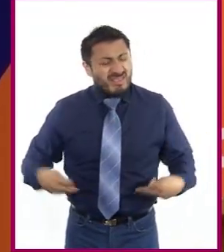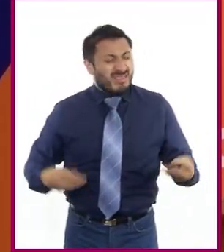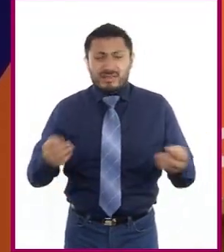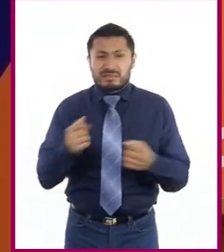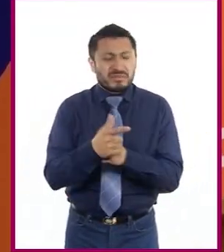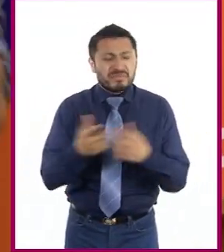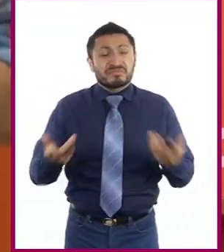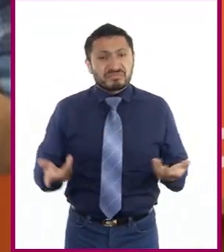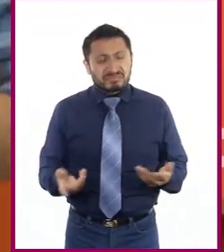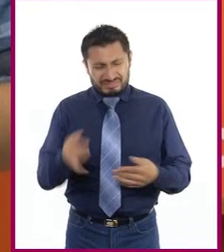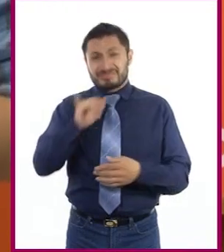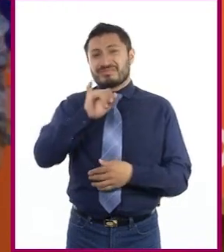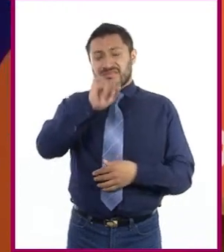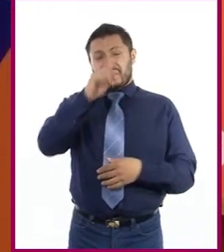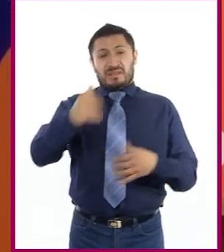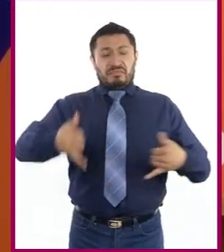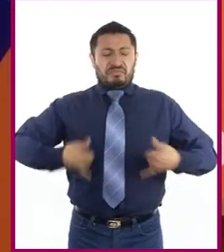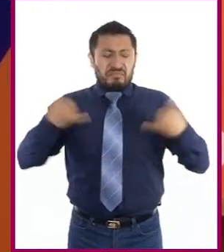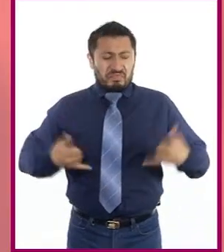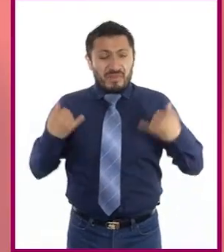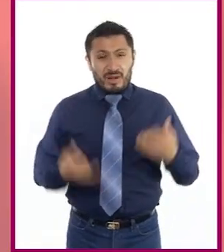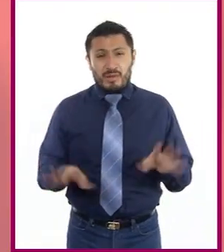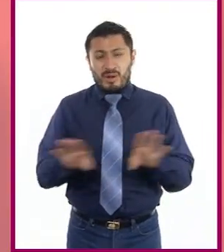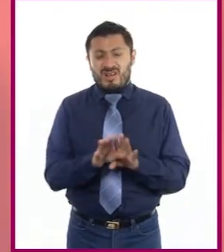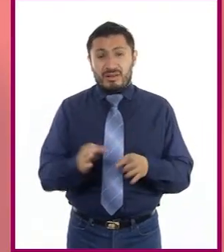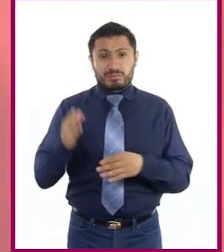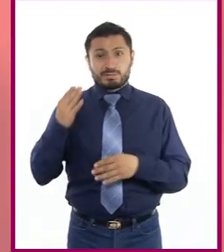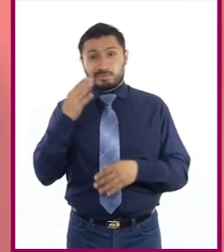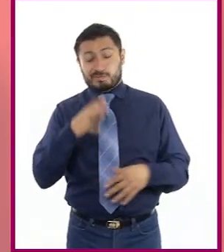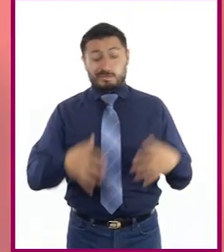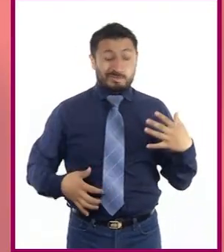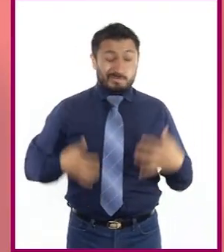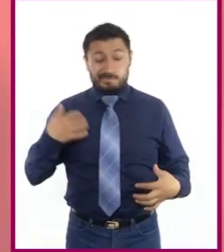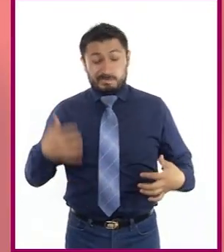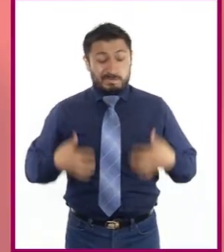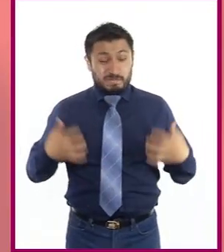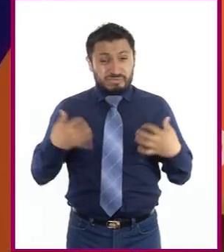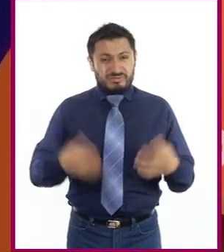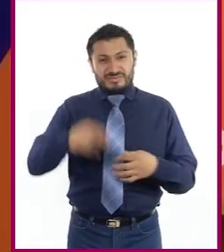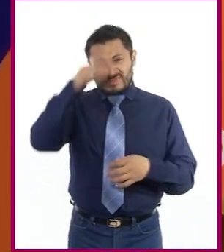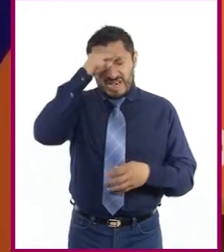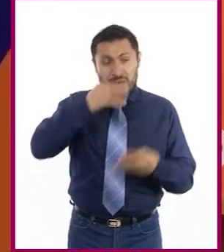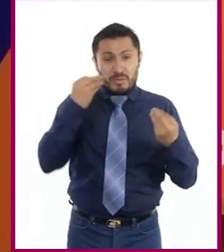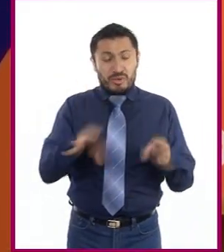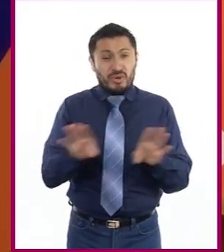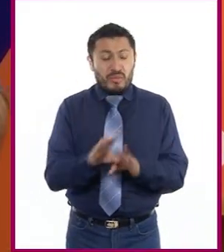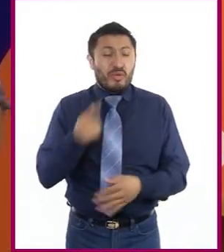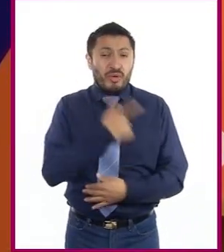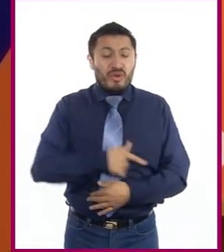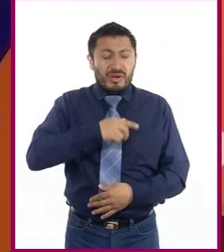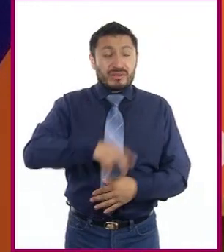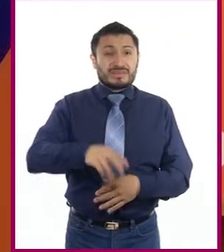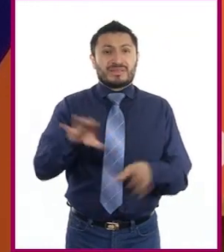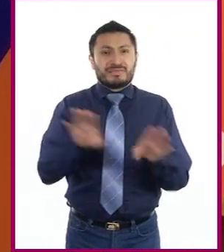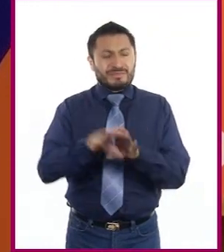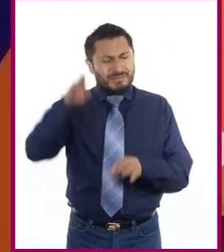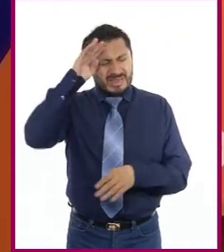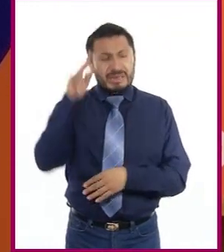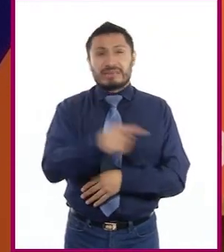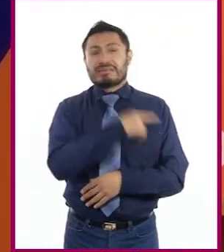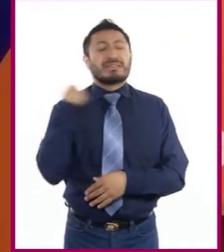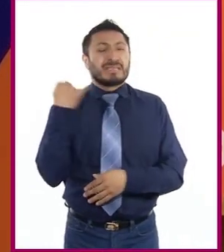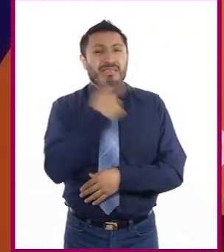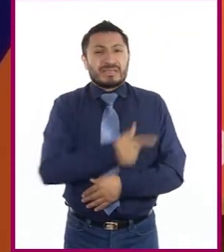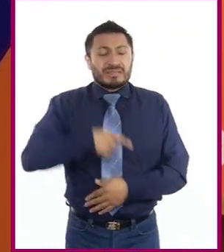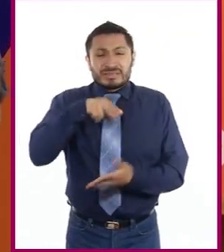Sí, un adolescente malhumorado y sabelo todo con tendencias suicidas, aficionado a vestirse de negro